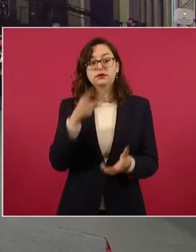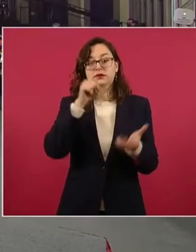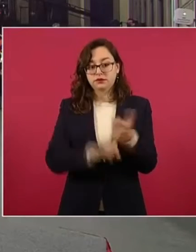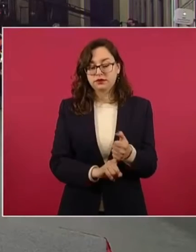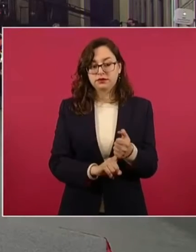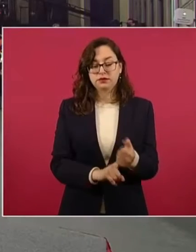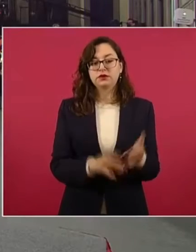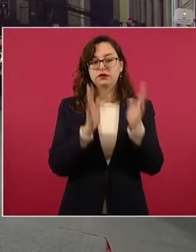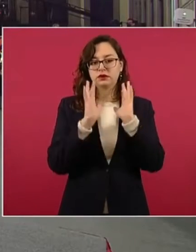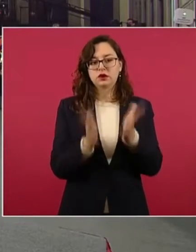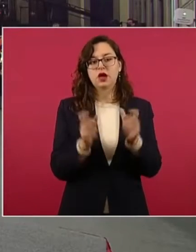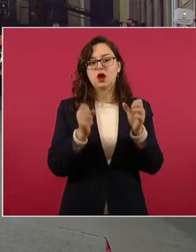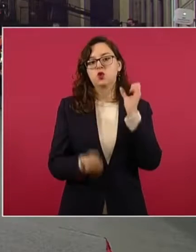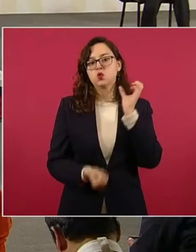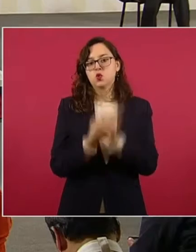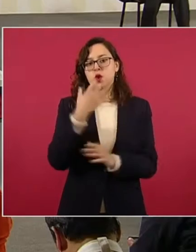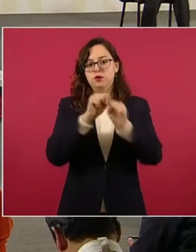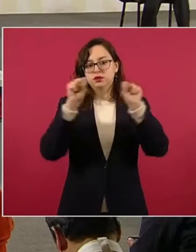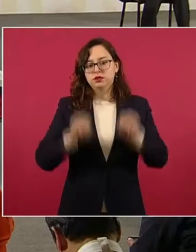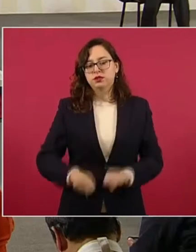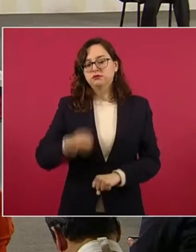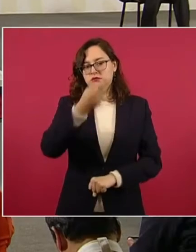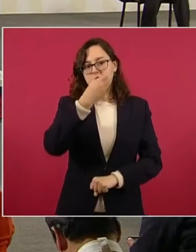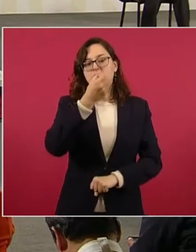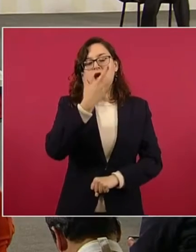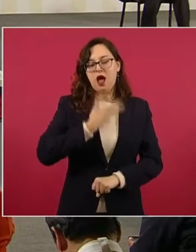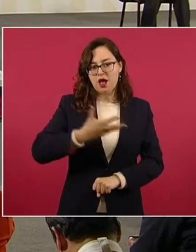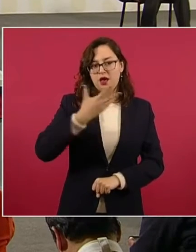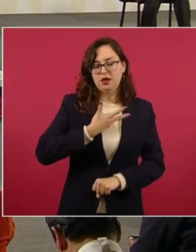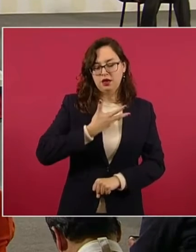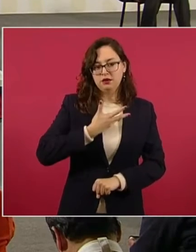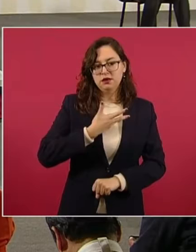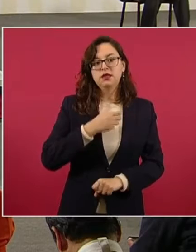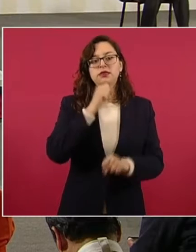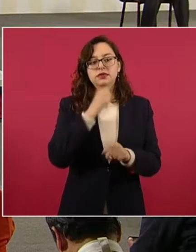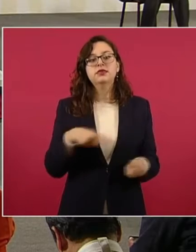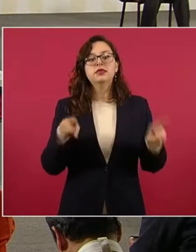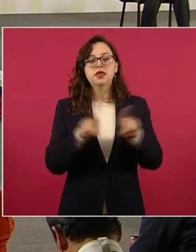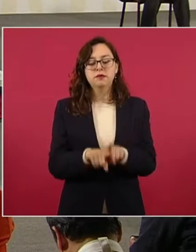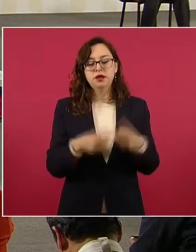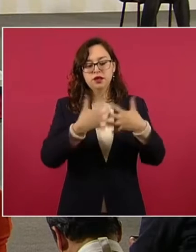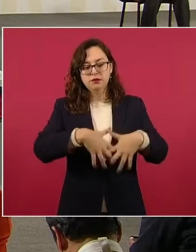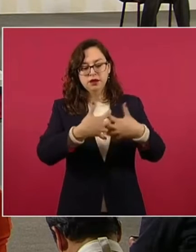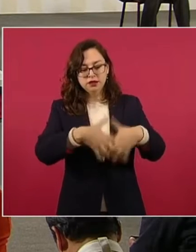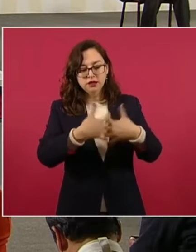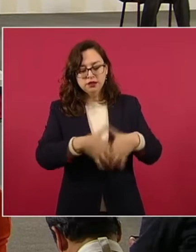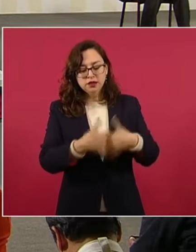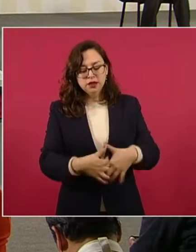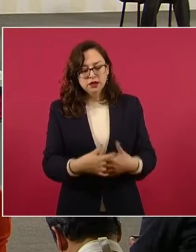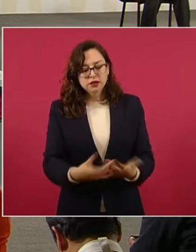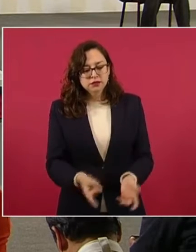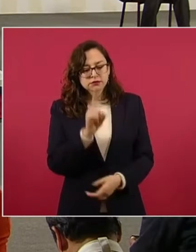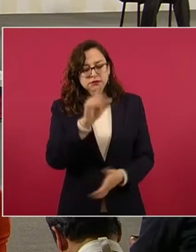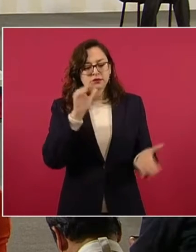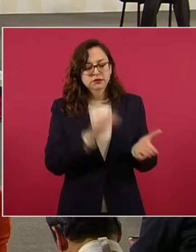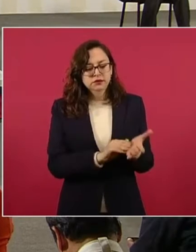de insumos y al momento se han habilitado, reparado 1,942 equipos. Había equipos que estaban funcionales, pero